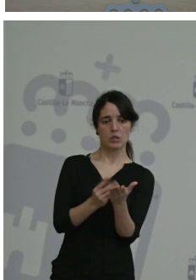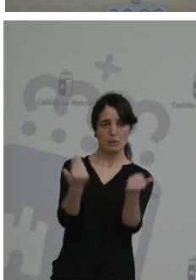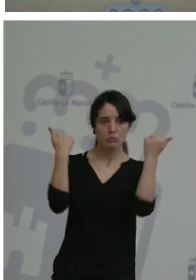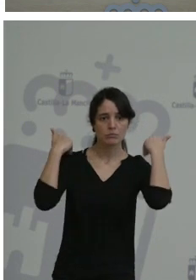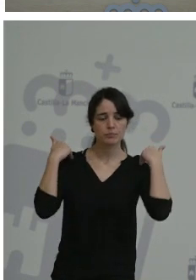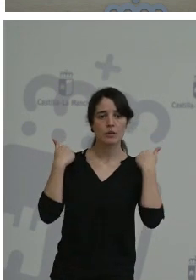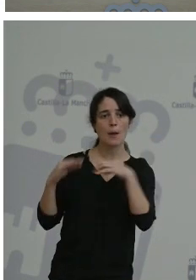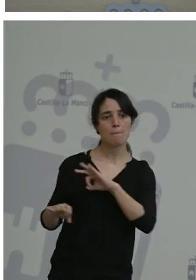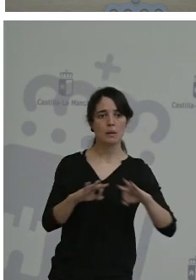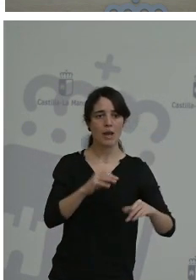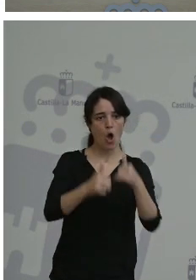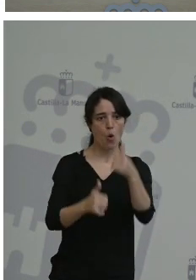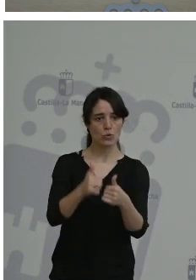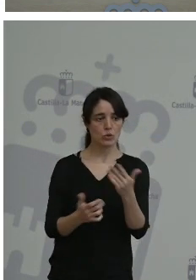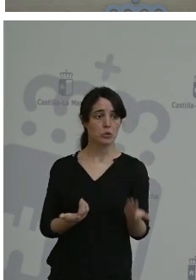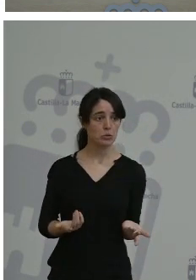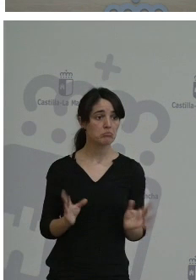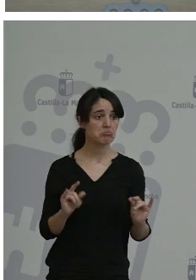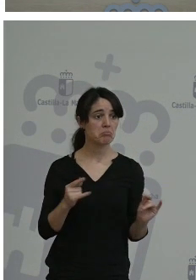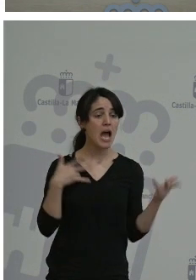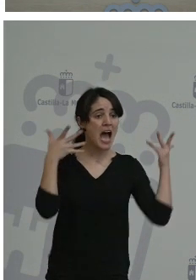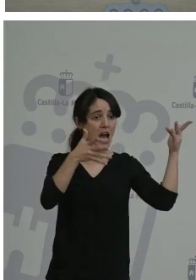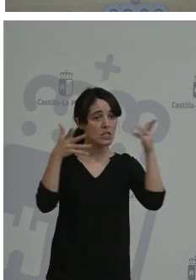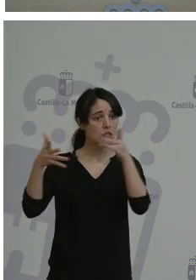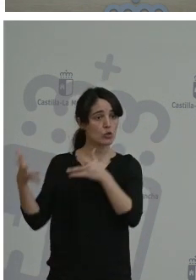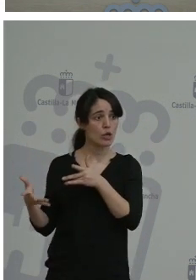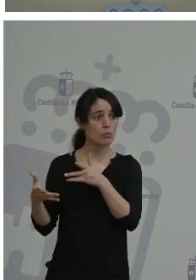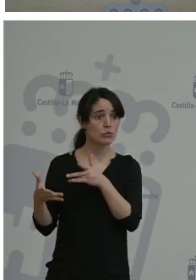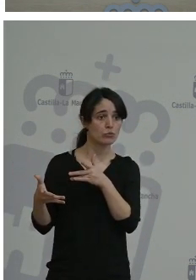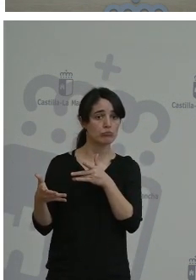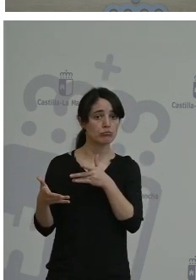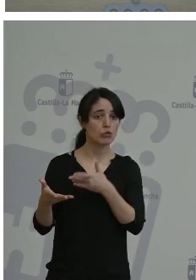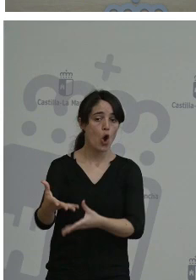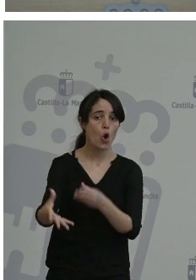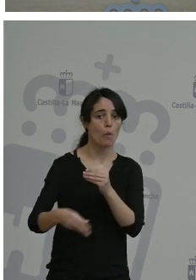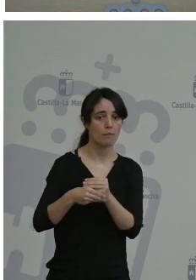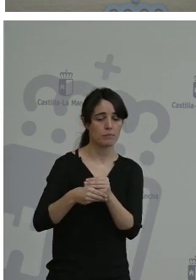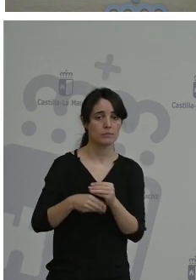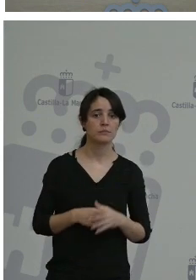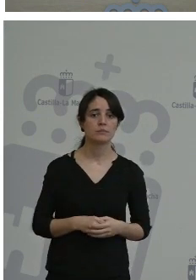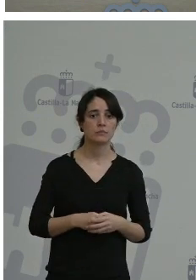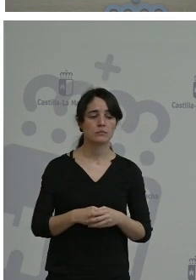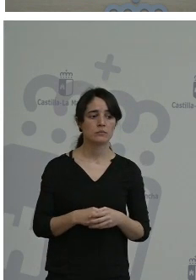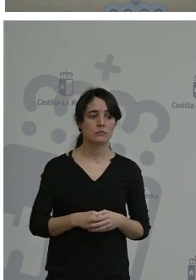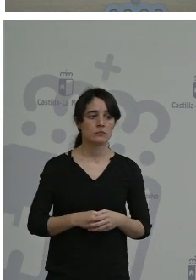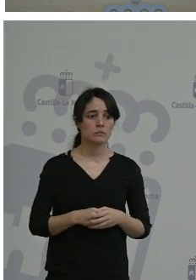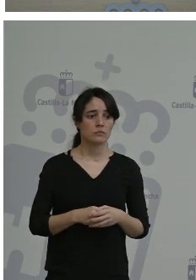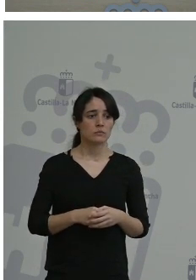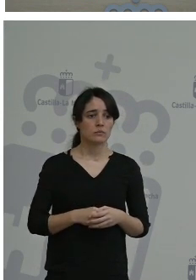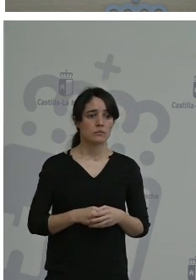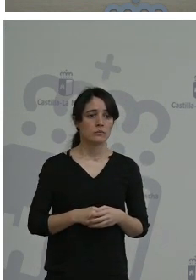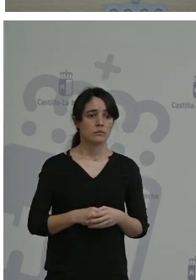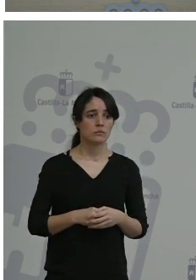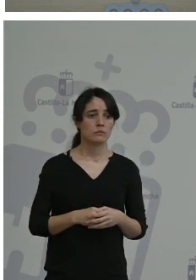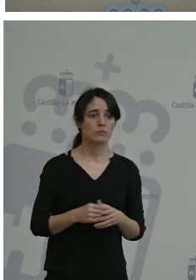esas oposiciones. Asesoramos en esa comunicación. En este sentido, la comunicación